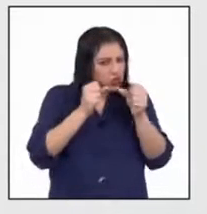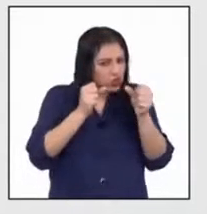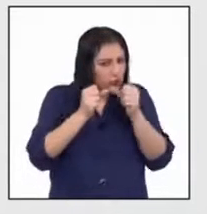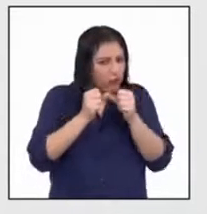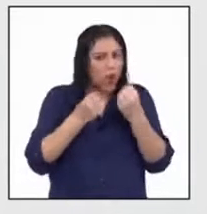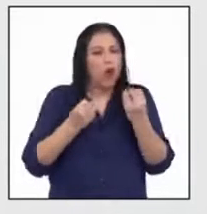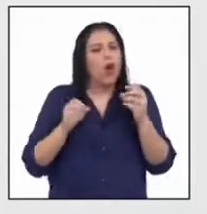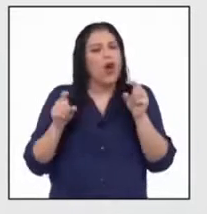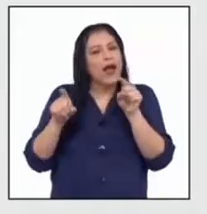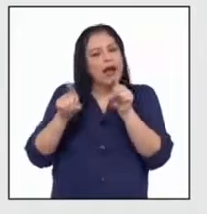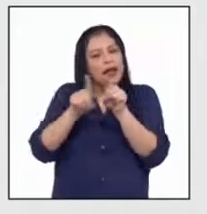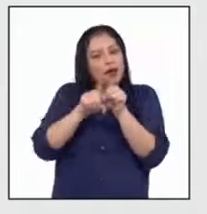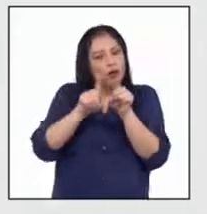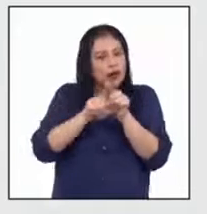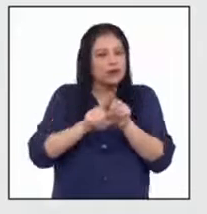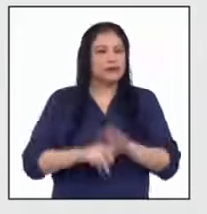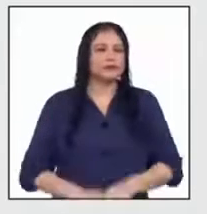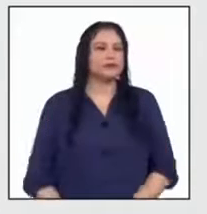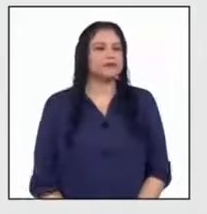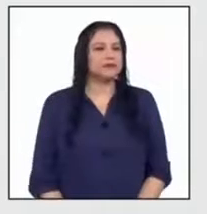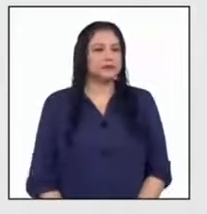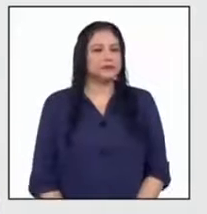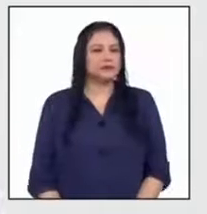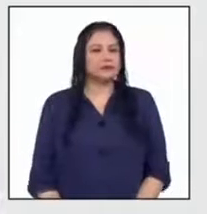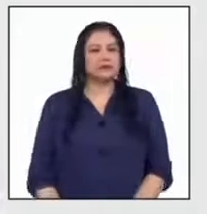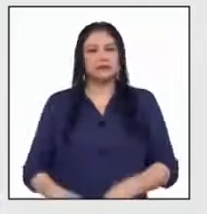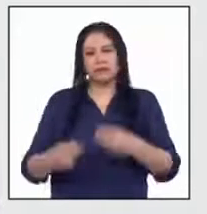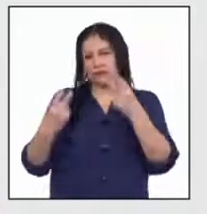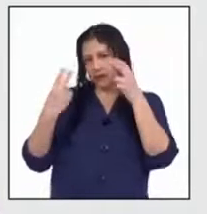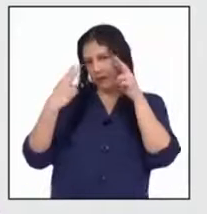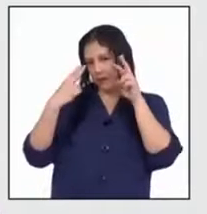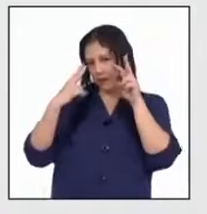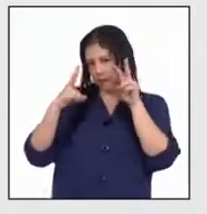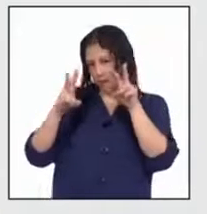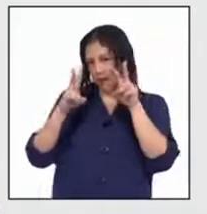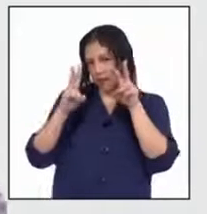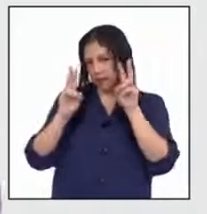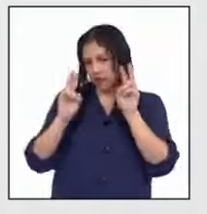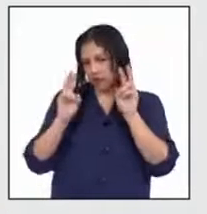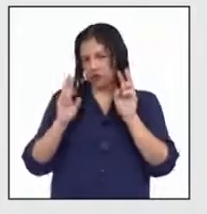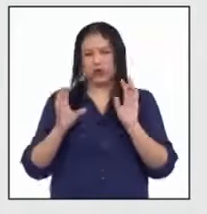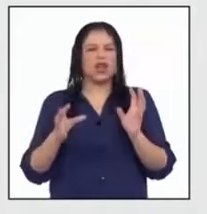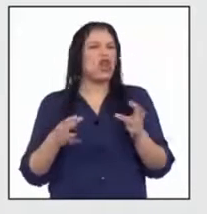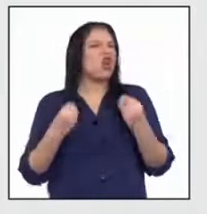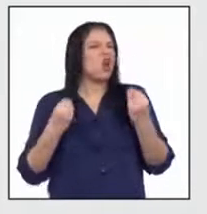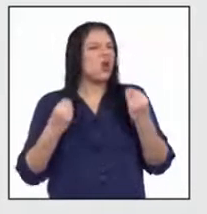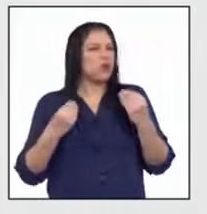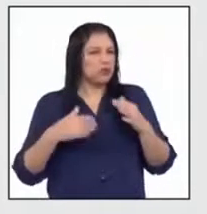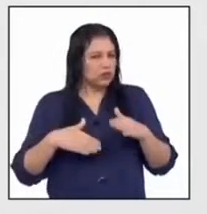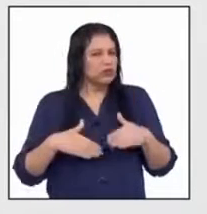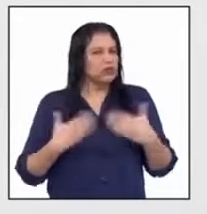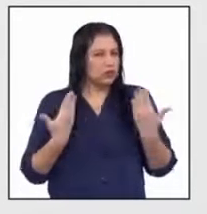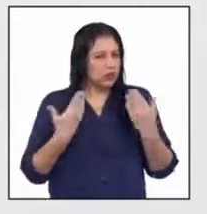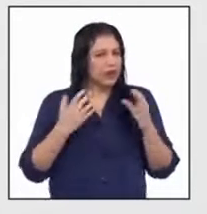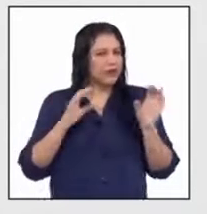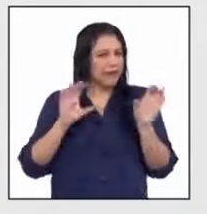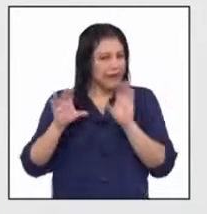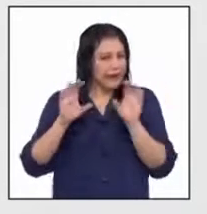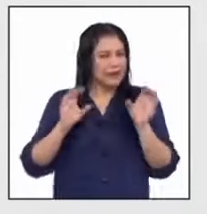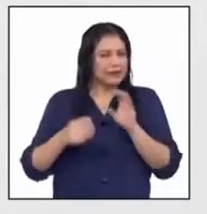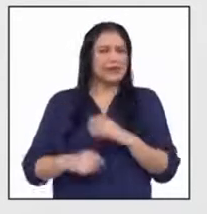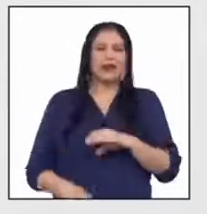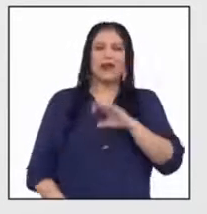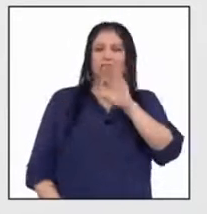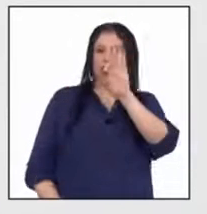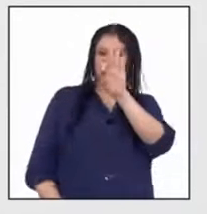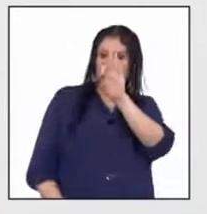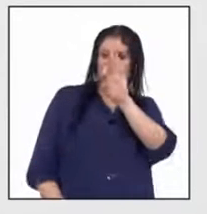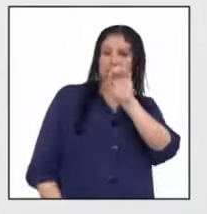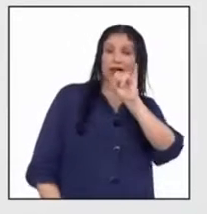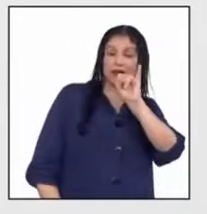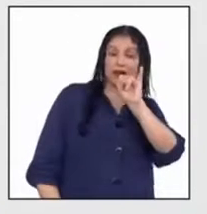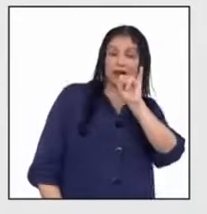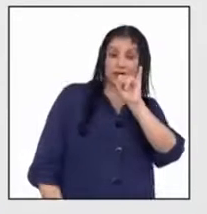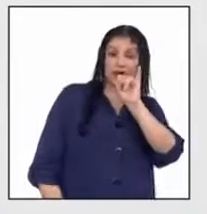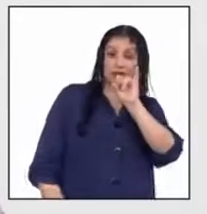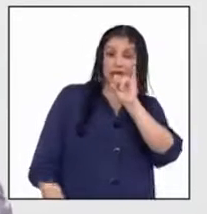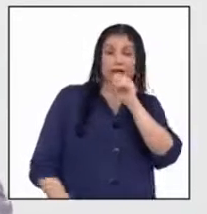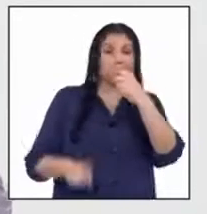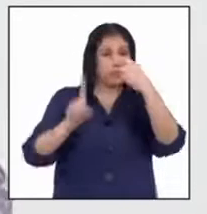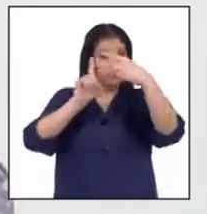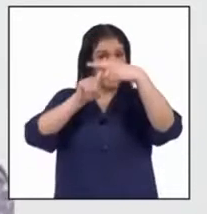al considerado. Veamos entonces cómo se puede generar la frecuencia absoluta